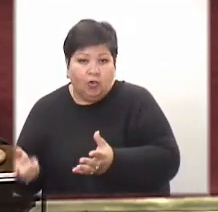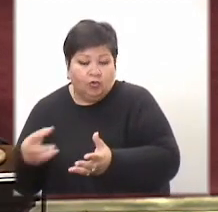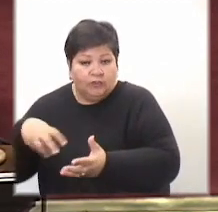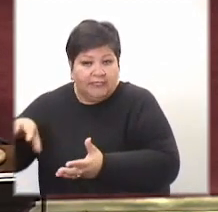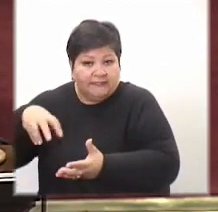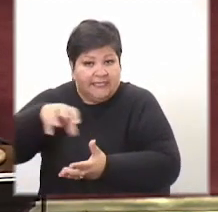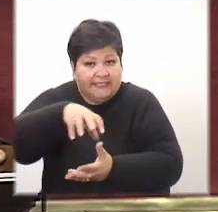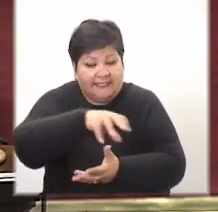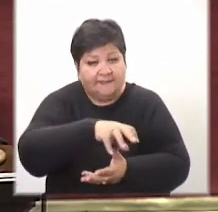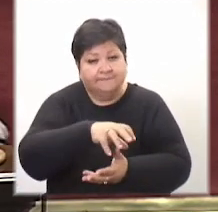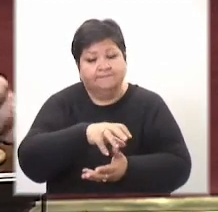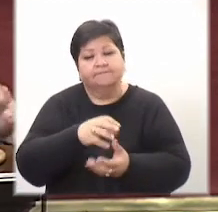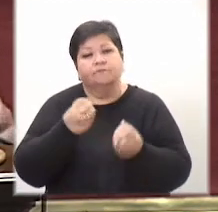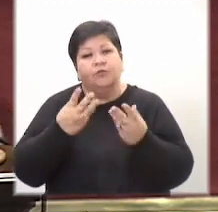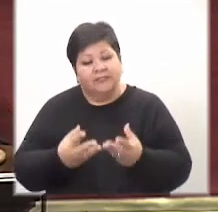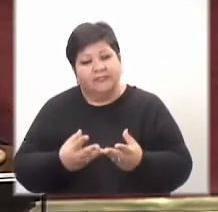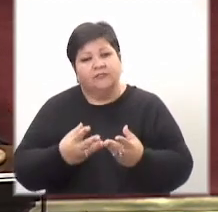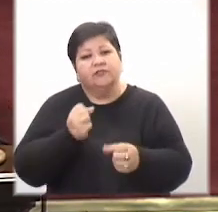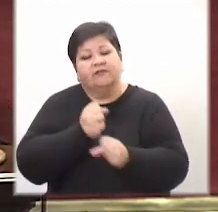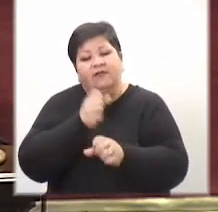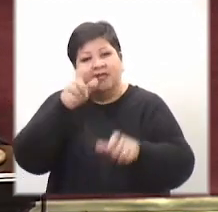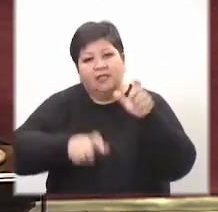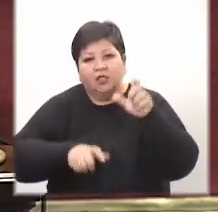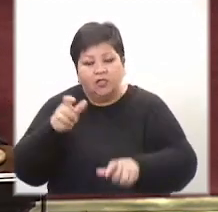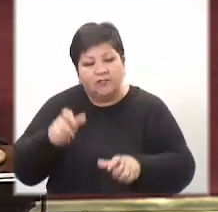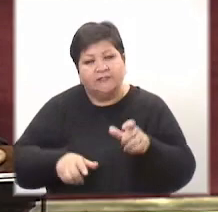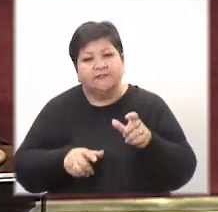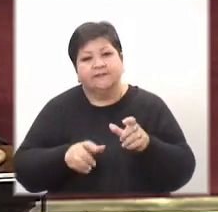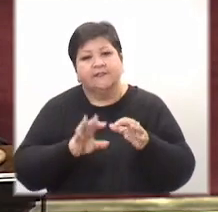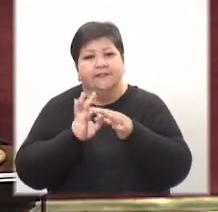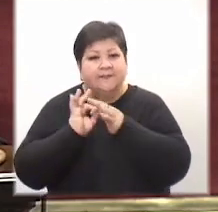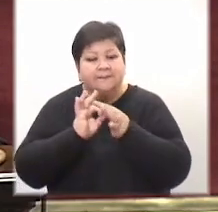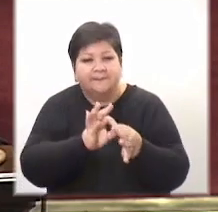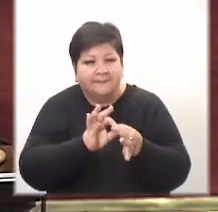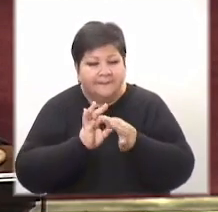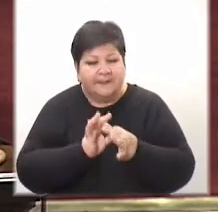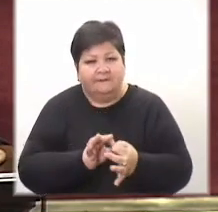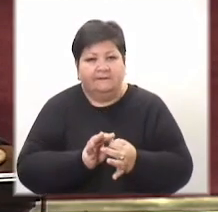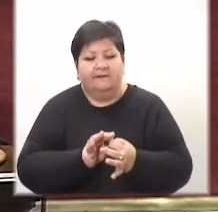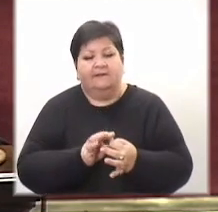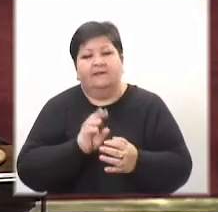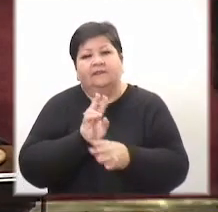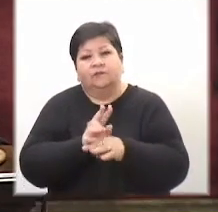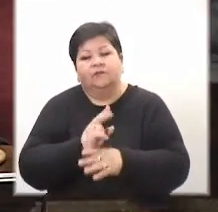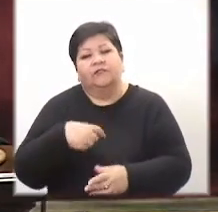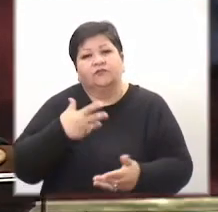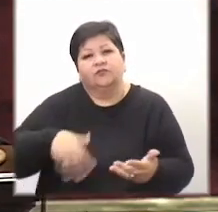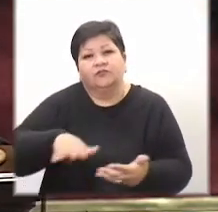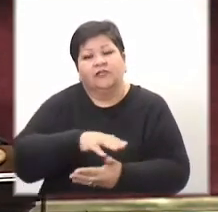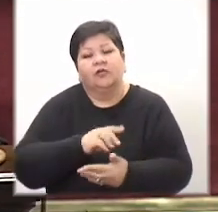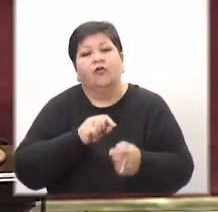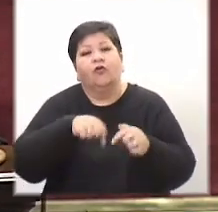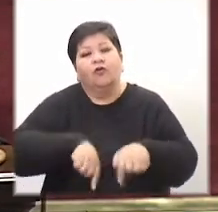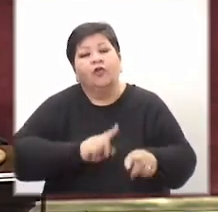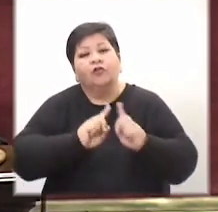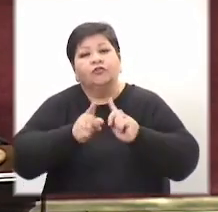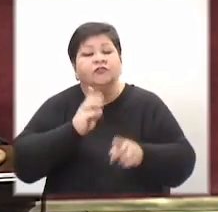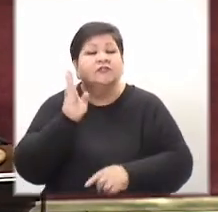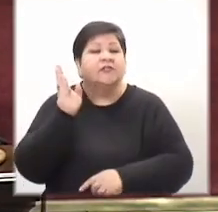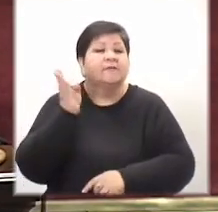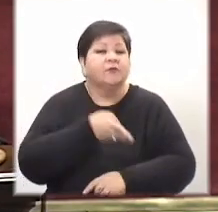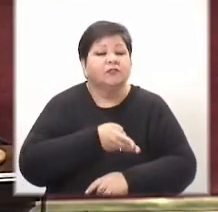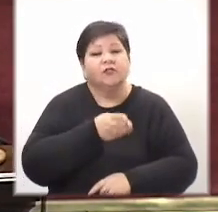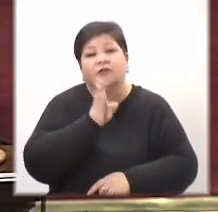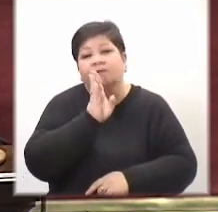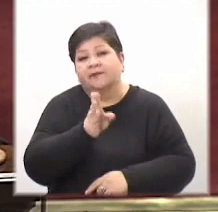trabajadores y de nuestros habitantes que dependen de esta seguridad social. Hoy en día nuestro país tiene un gasto del 11% del PIB de